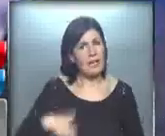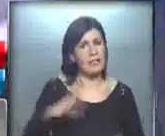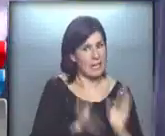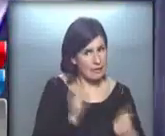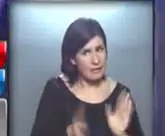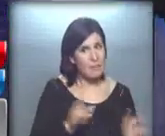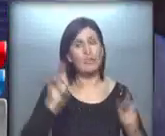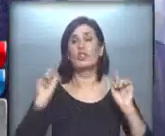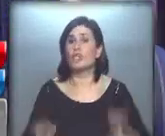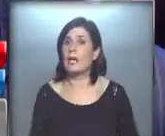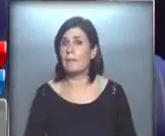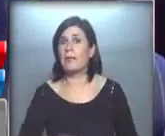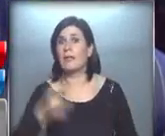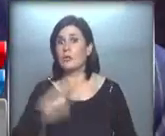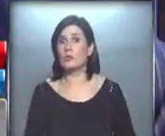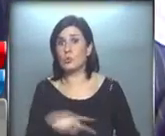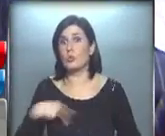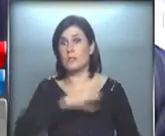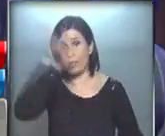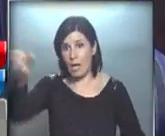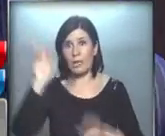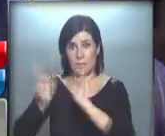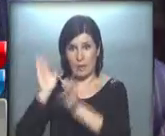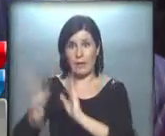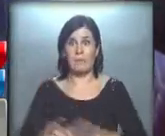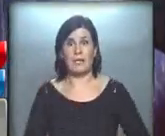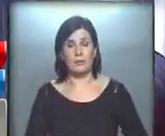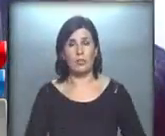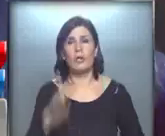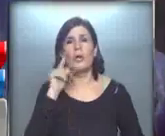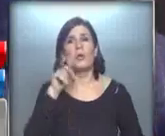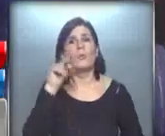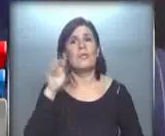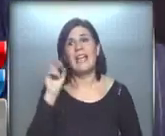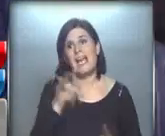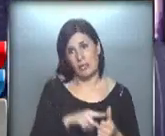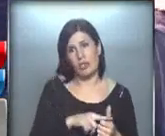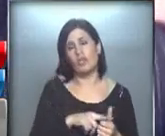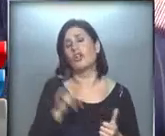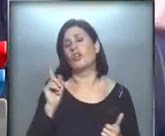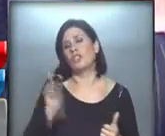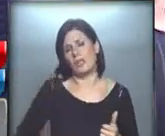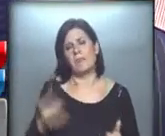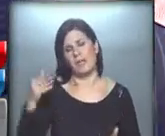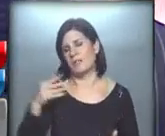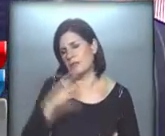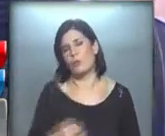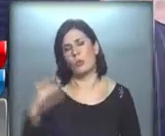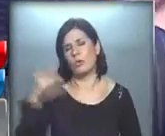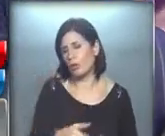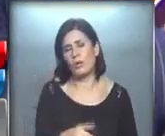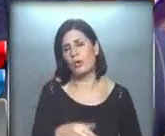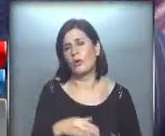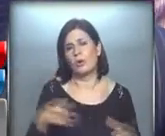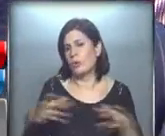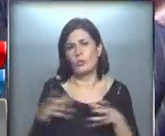como en Suiza. Y a propósito de Bilardo, y seguramente estarán presentes así en el sanatorio parte de la